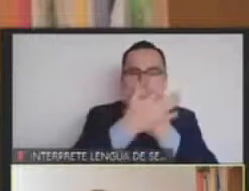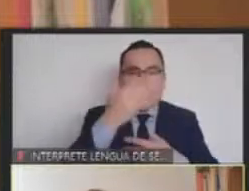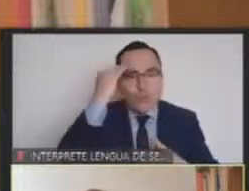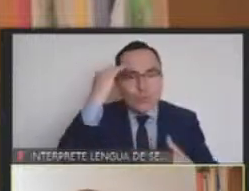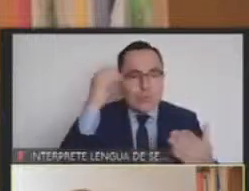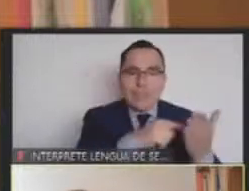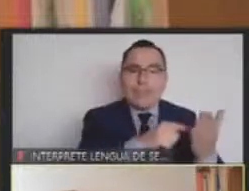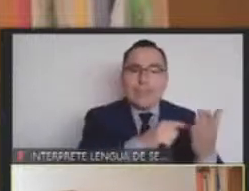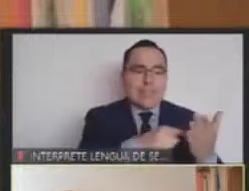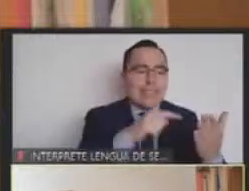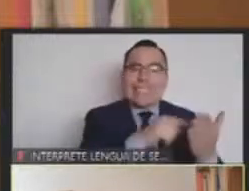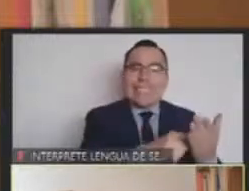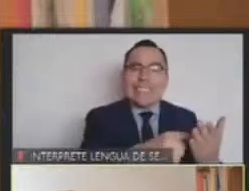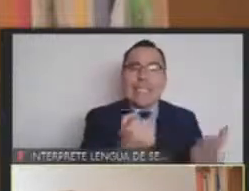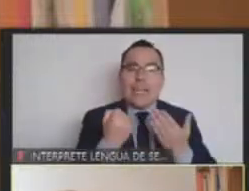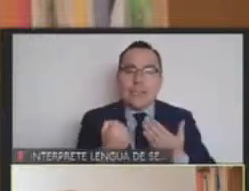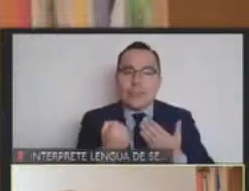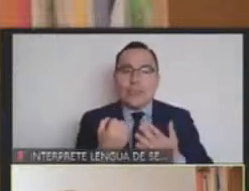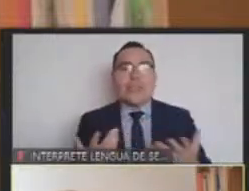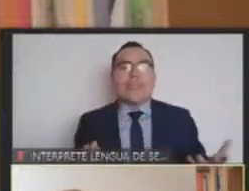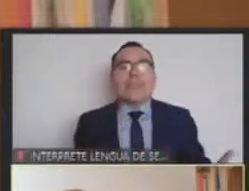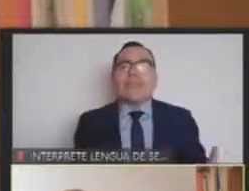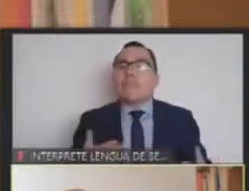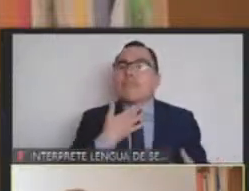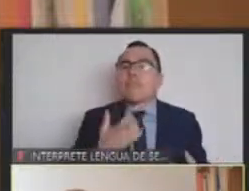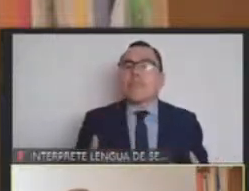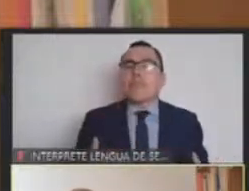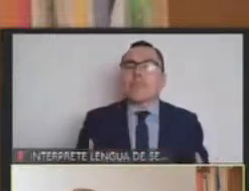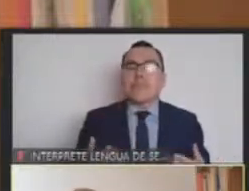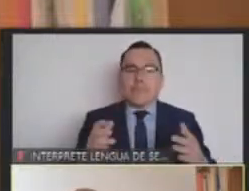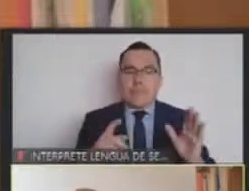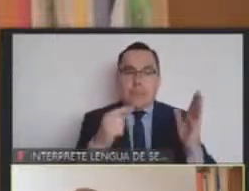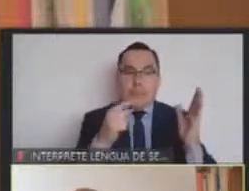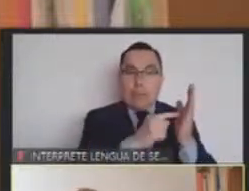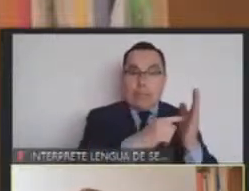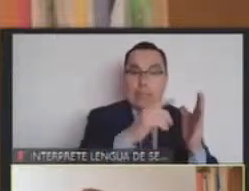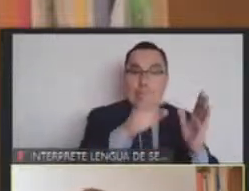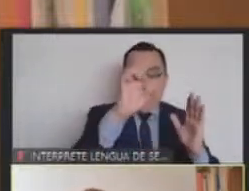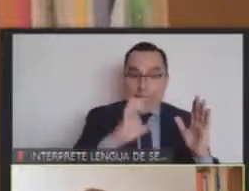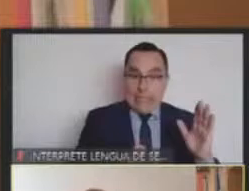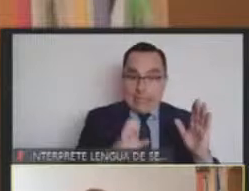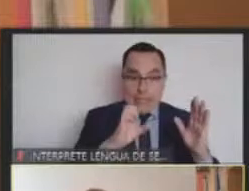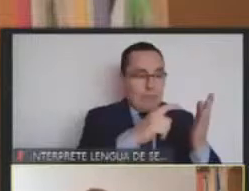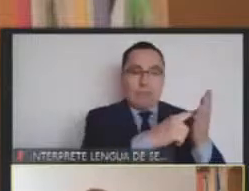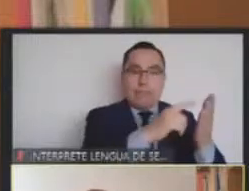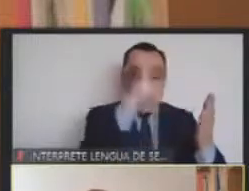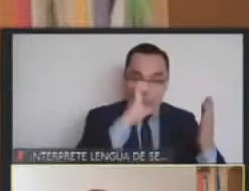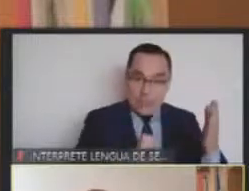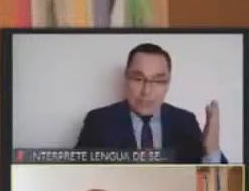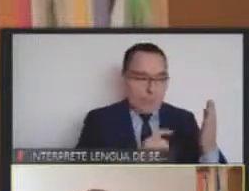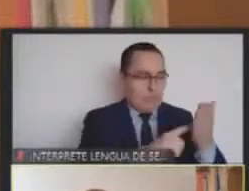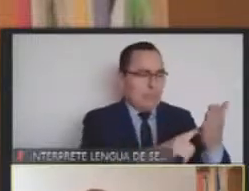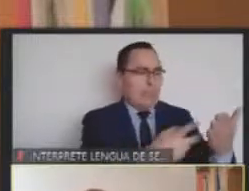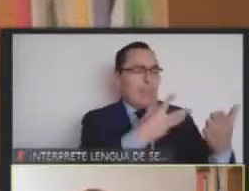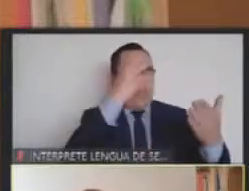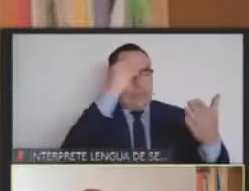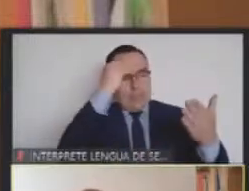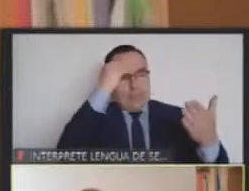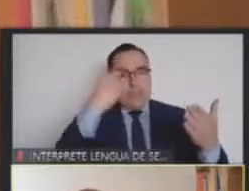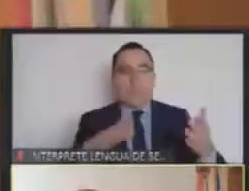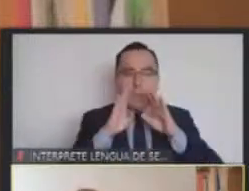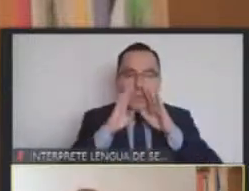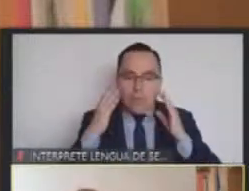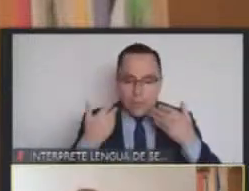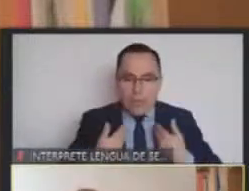como la ética judicial son procedimientos que cuidan mantener el ejercicio de la función de los jueces. Ambos tratan